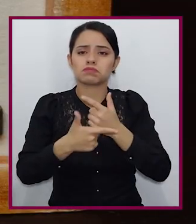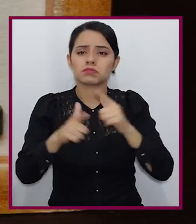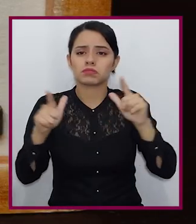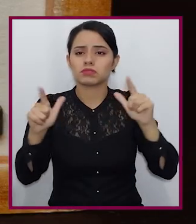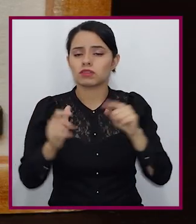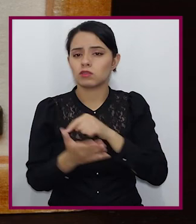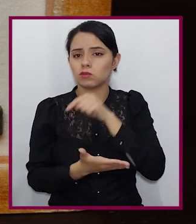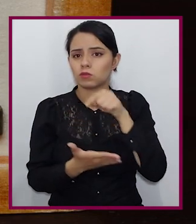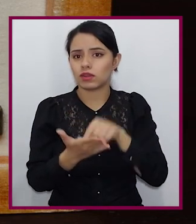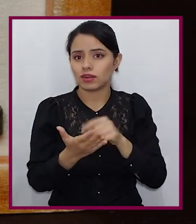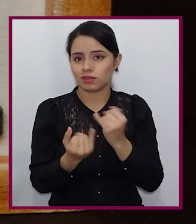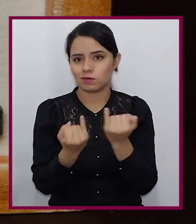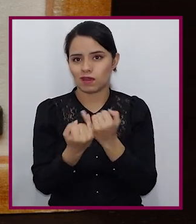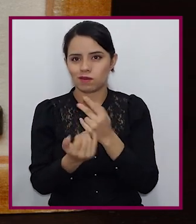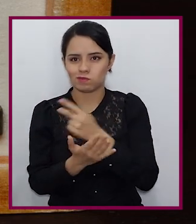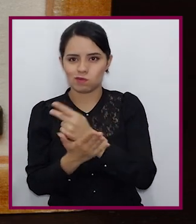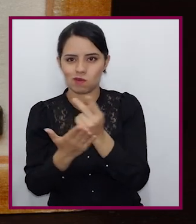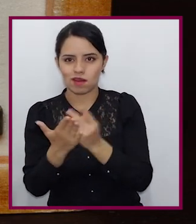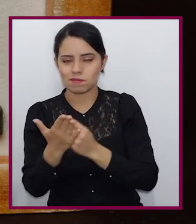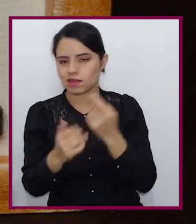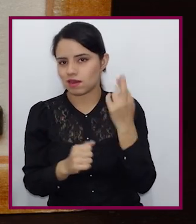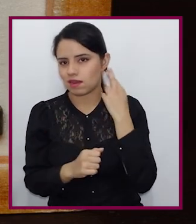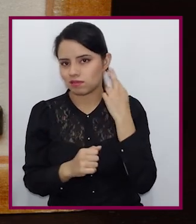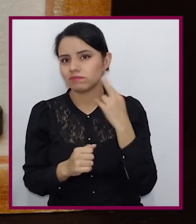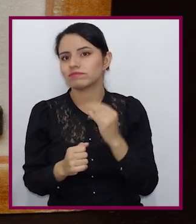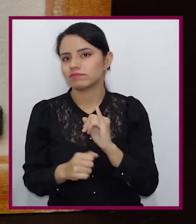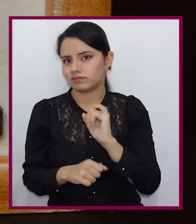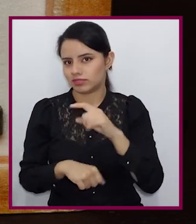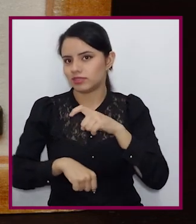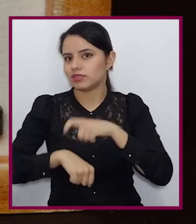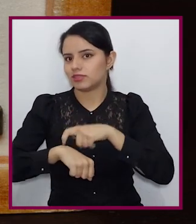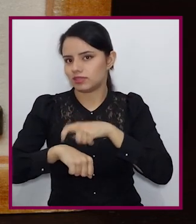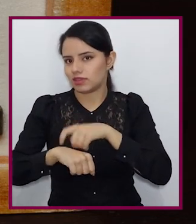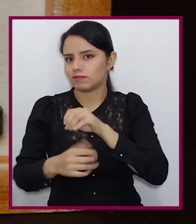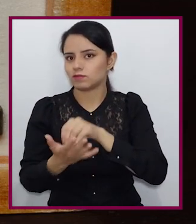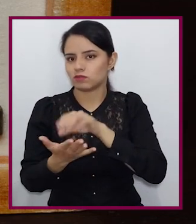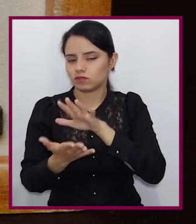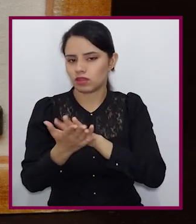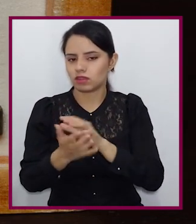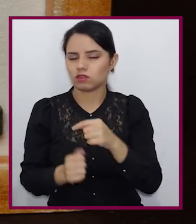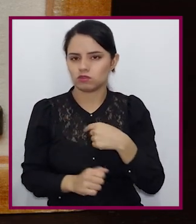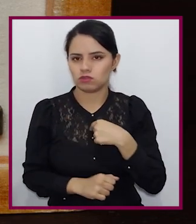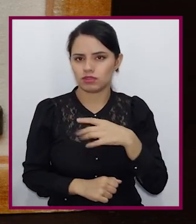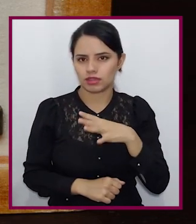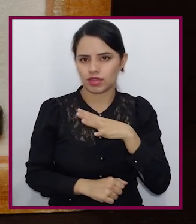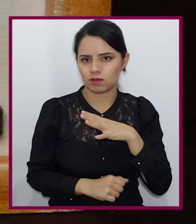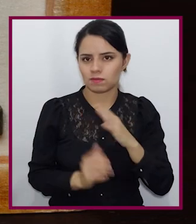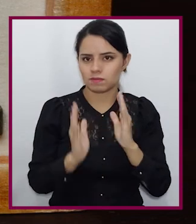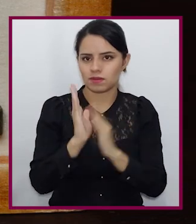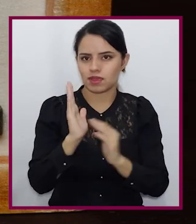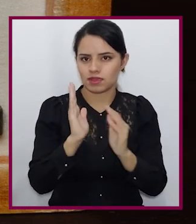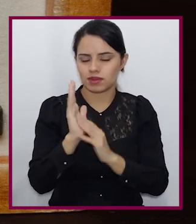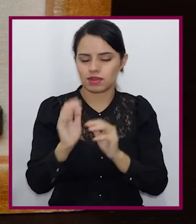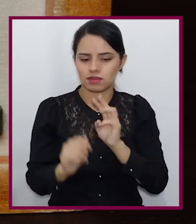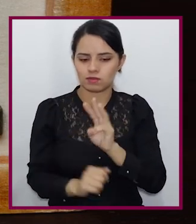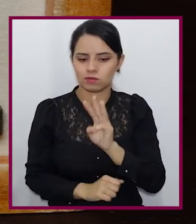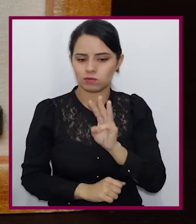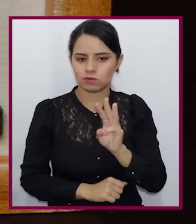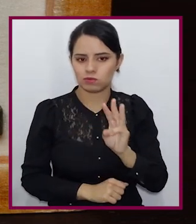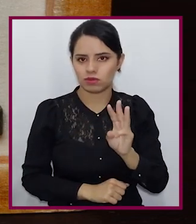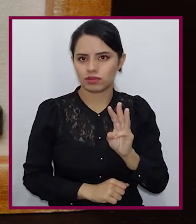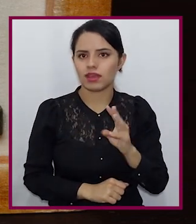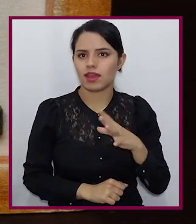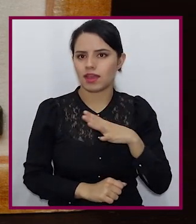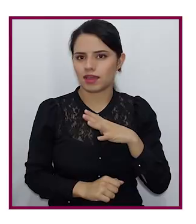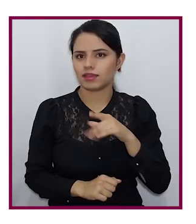de radio sí tiene horarios. Tengo la fortuna de dirigir un sitio web en donde alojamos varios podcasts.